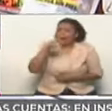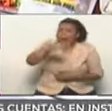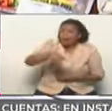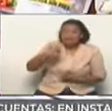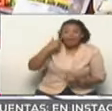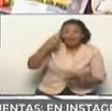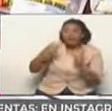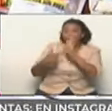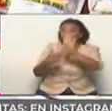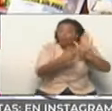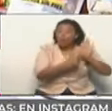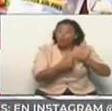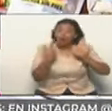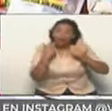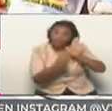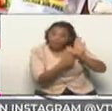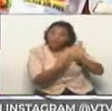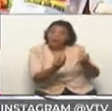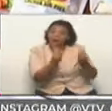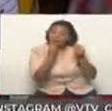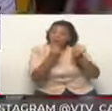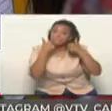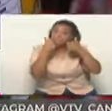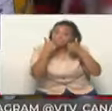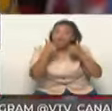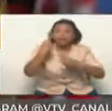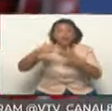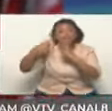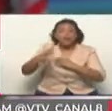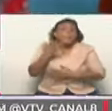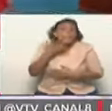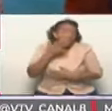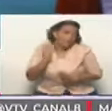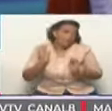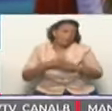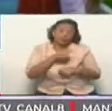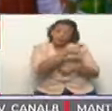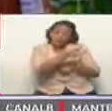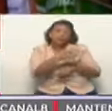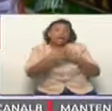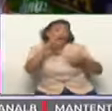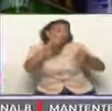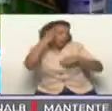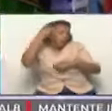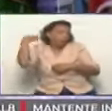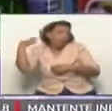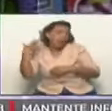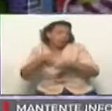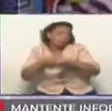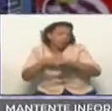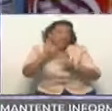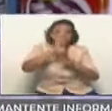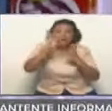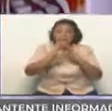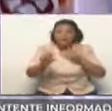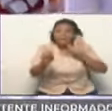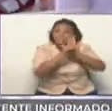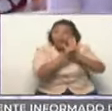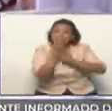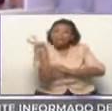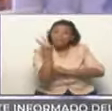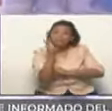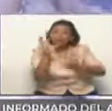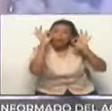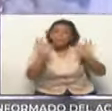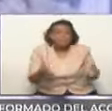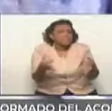mira, bastantes productos de gran calidad. Así es. Por ejemplo, fíjese, y usted lo decía en algún momento, la estrategia Marca País se complementa de manera